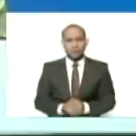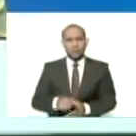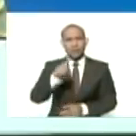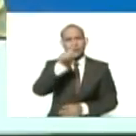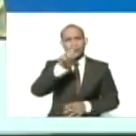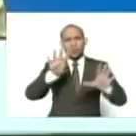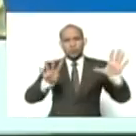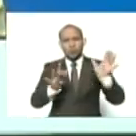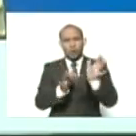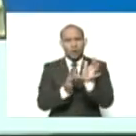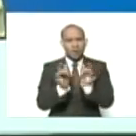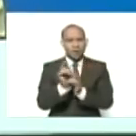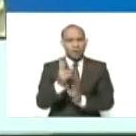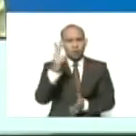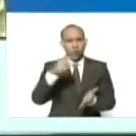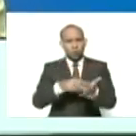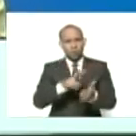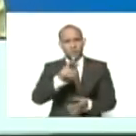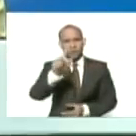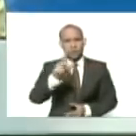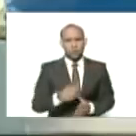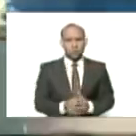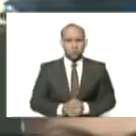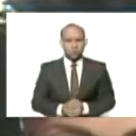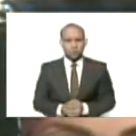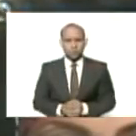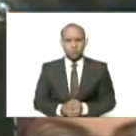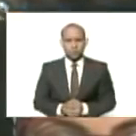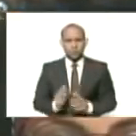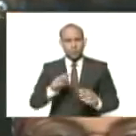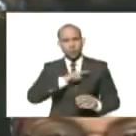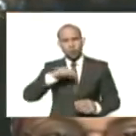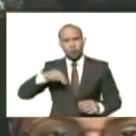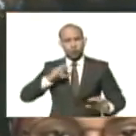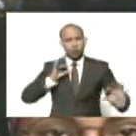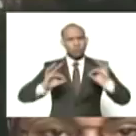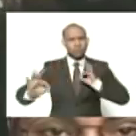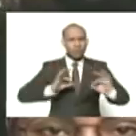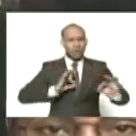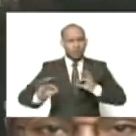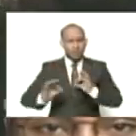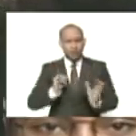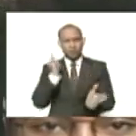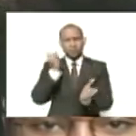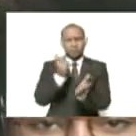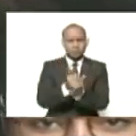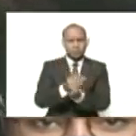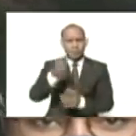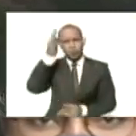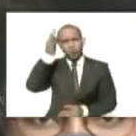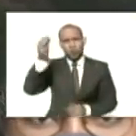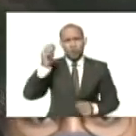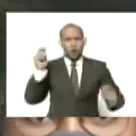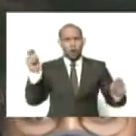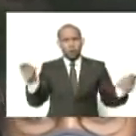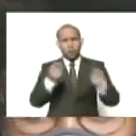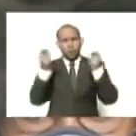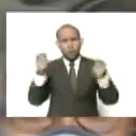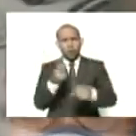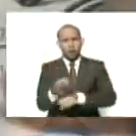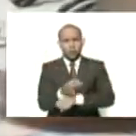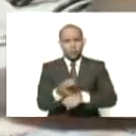19 de abril 2021. Vamos a prepararnos para instalar los consejos populares de gobierno